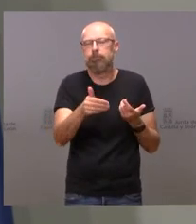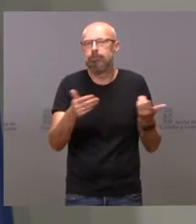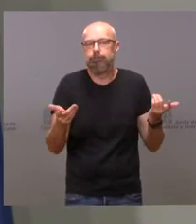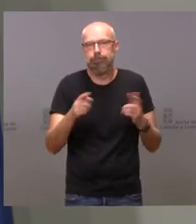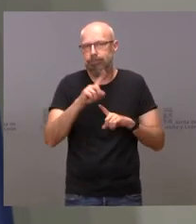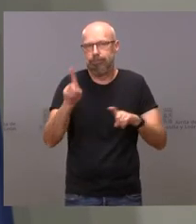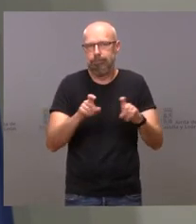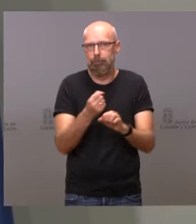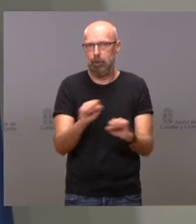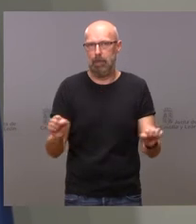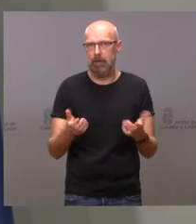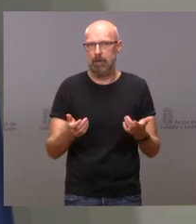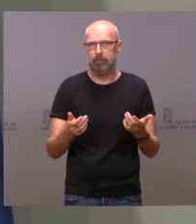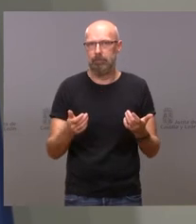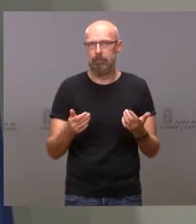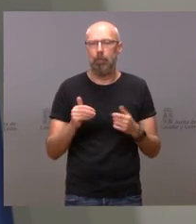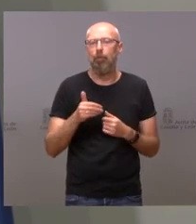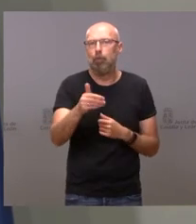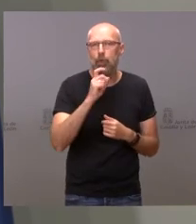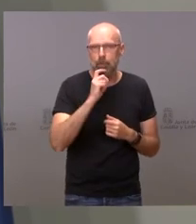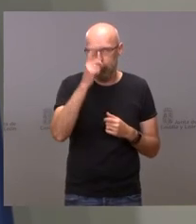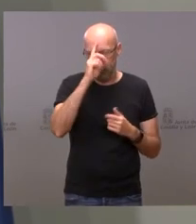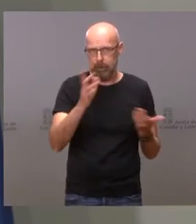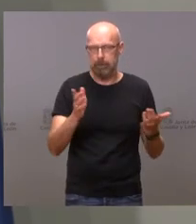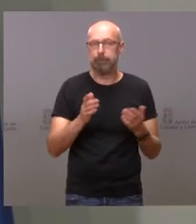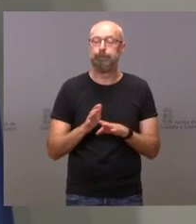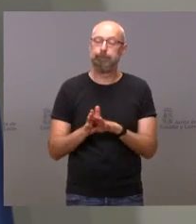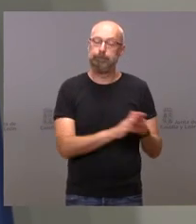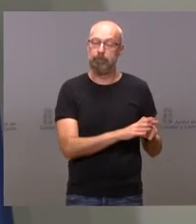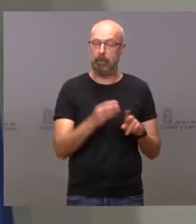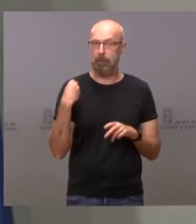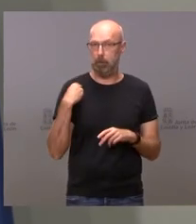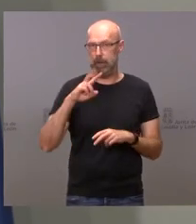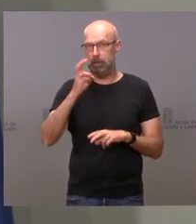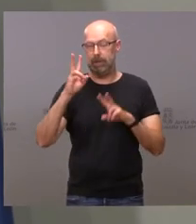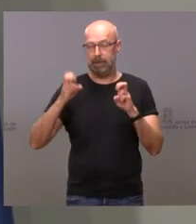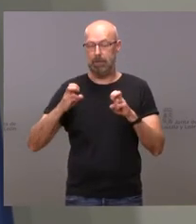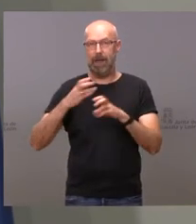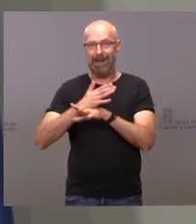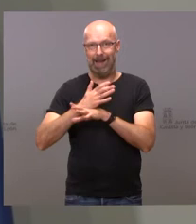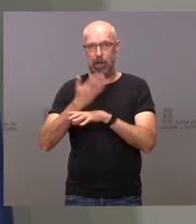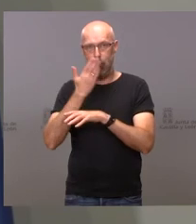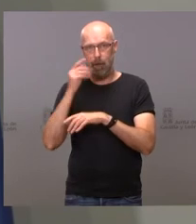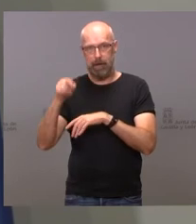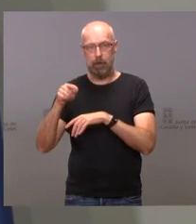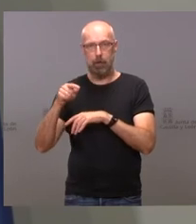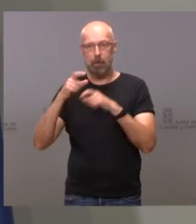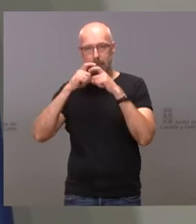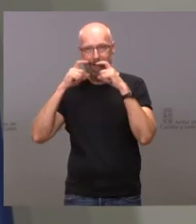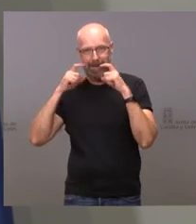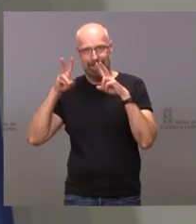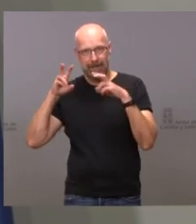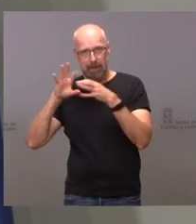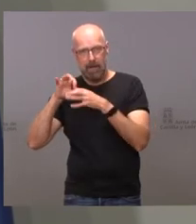yo no puedo ir más allá en este asunto. Sobre las mascarillas en el recreo, yo creo que ya lo hemos contestado varias veces. En este